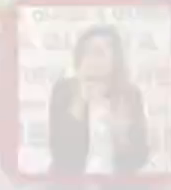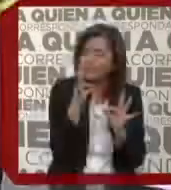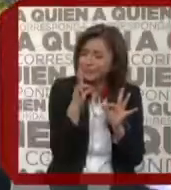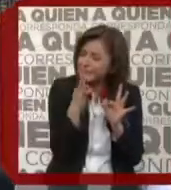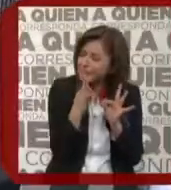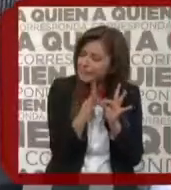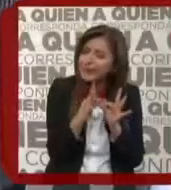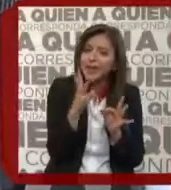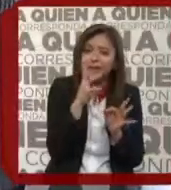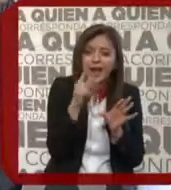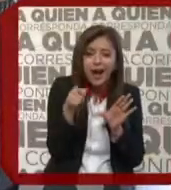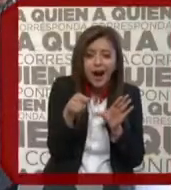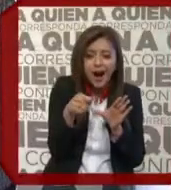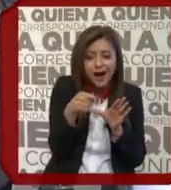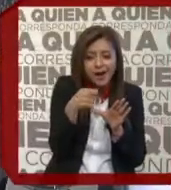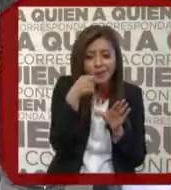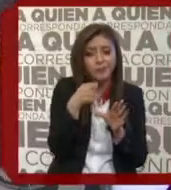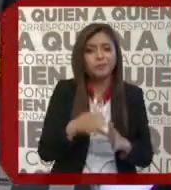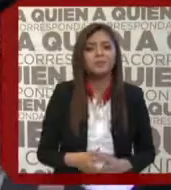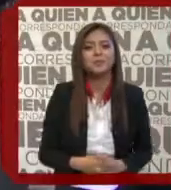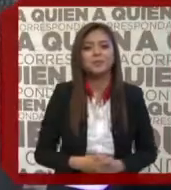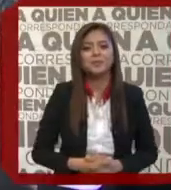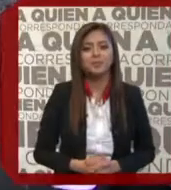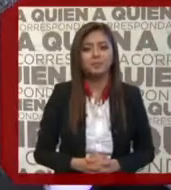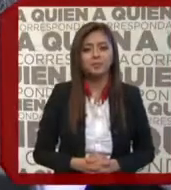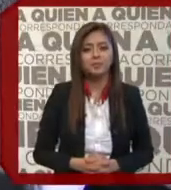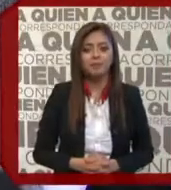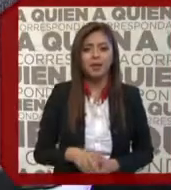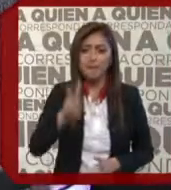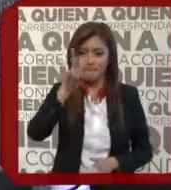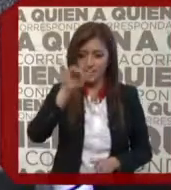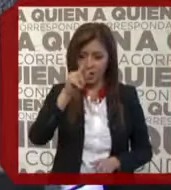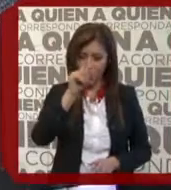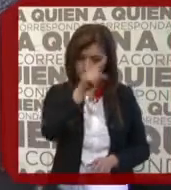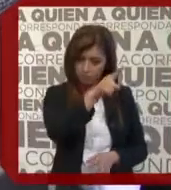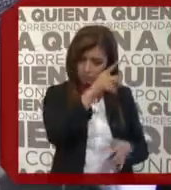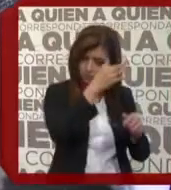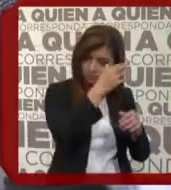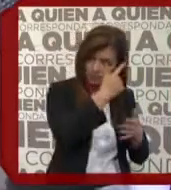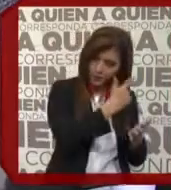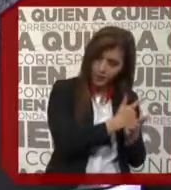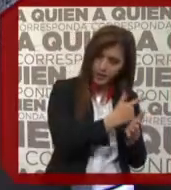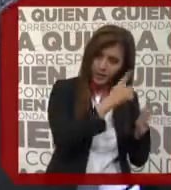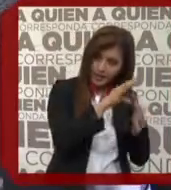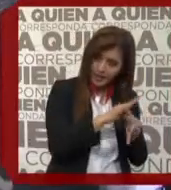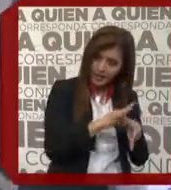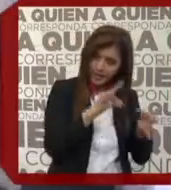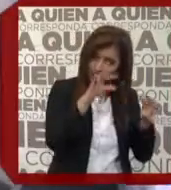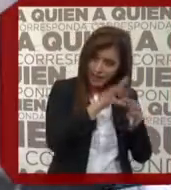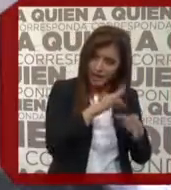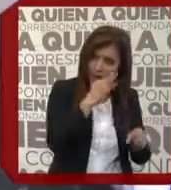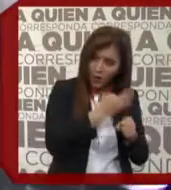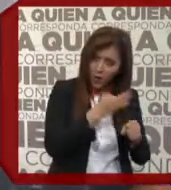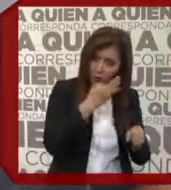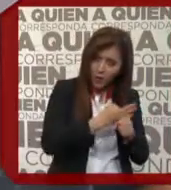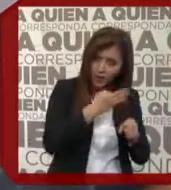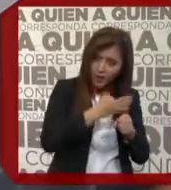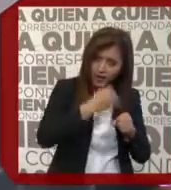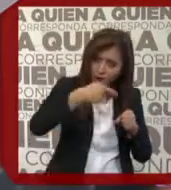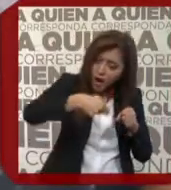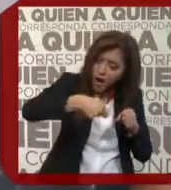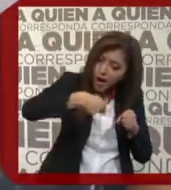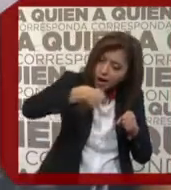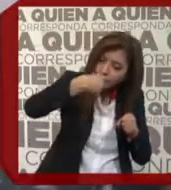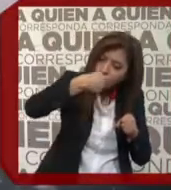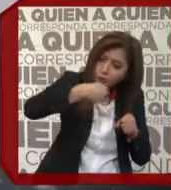bárbara. Ay, ay, ay. Víctor Hugo, en lo que Jorge se... En lo que Jorge... Deleita con esa... Sí, abuelo, nada más no